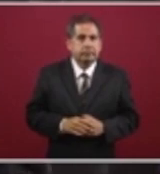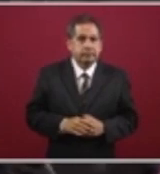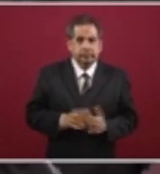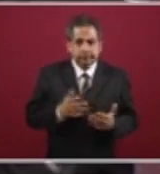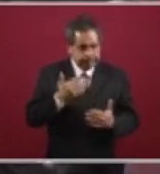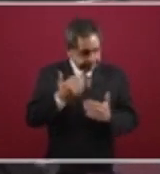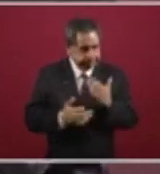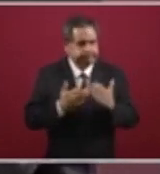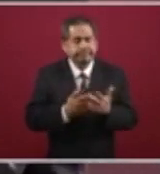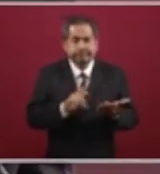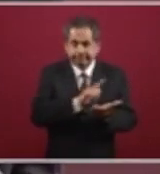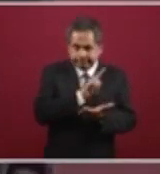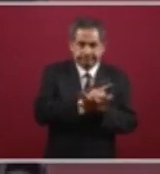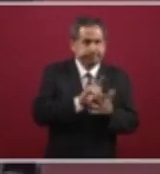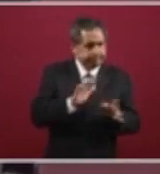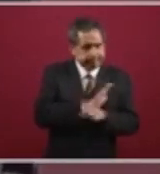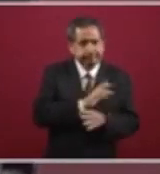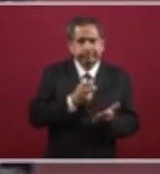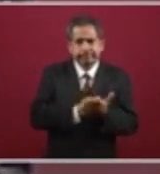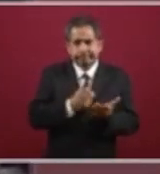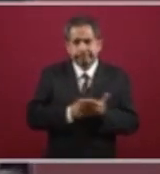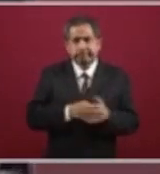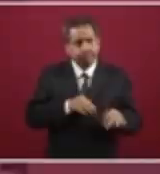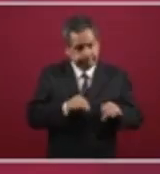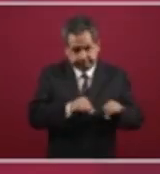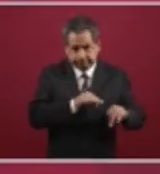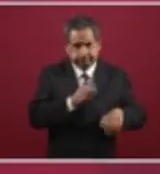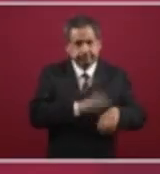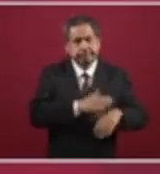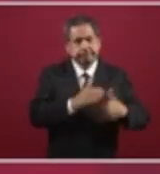hace falta trabajar más.